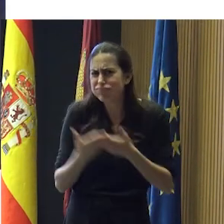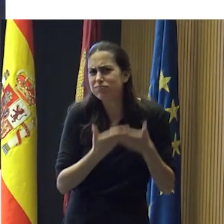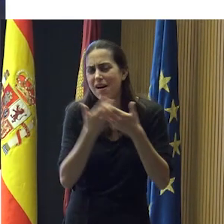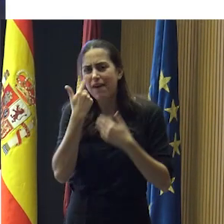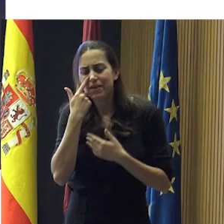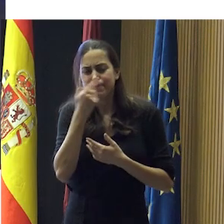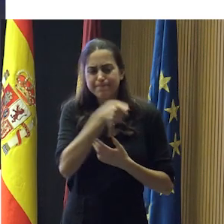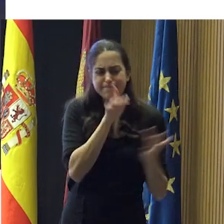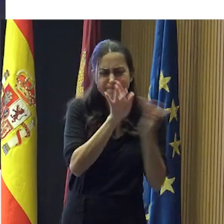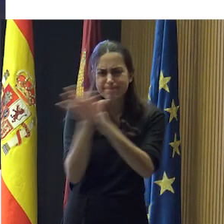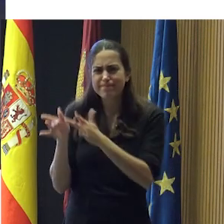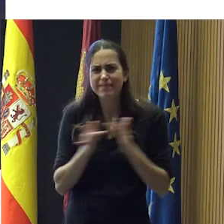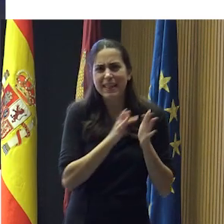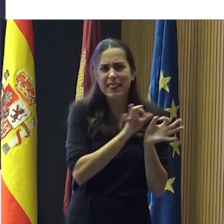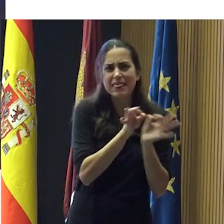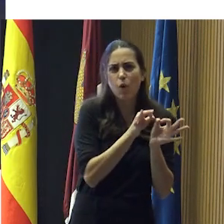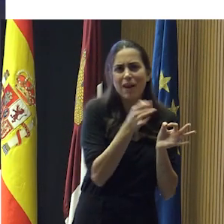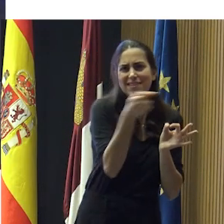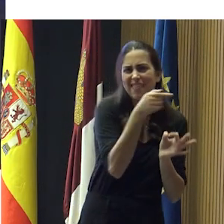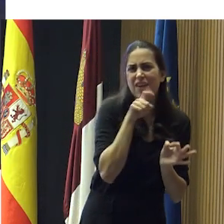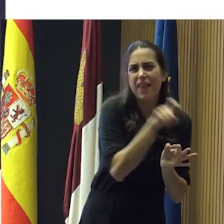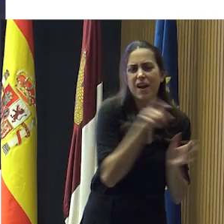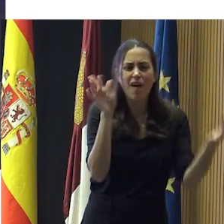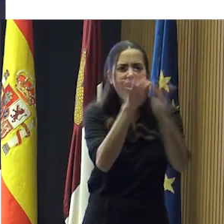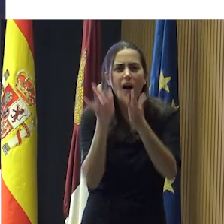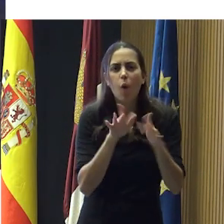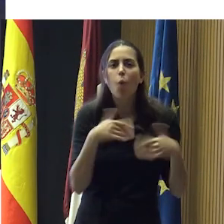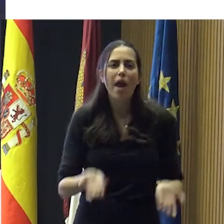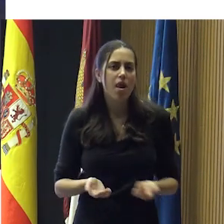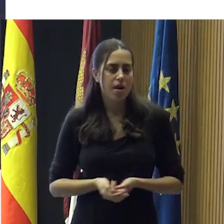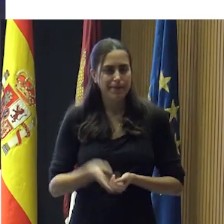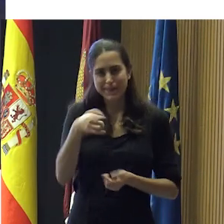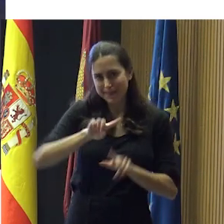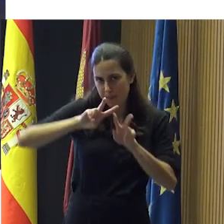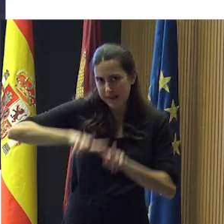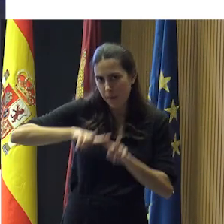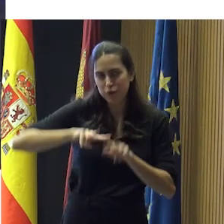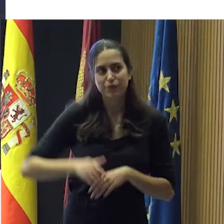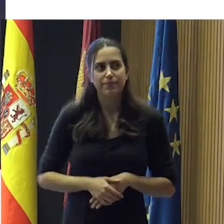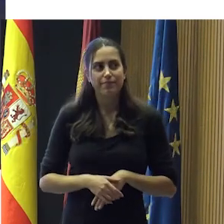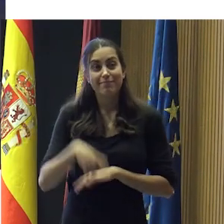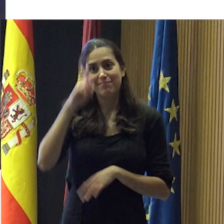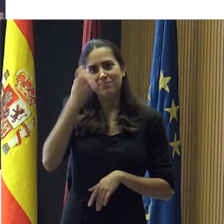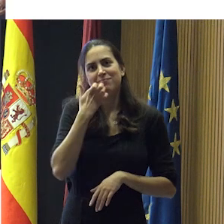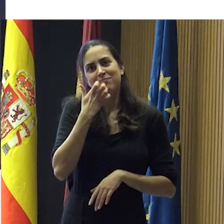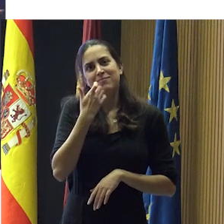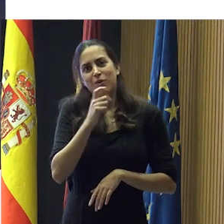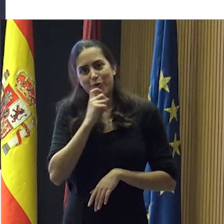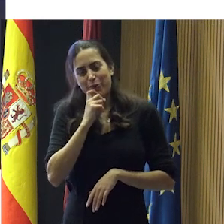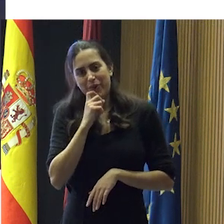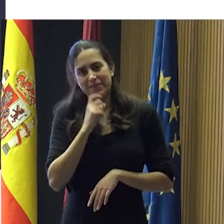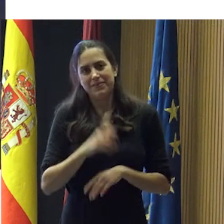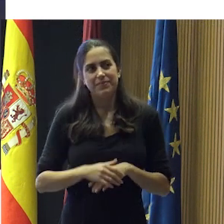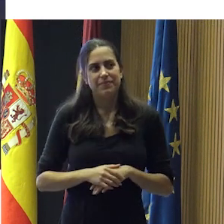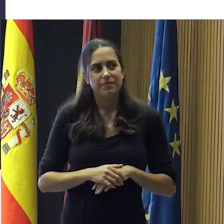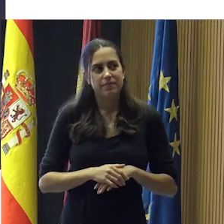son las que interaccionan con las células tumorales. No sé si esto a lo mejor es un poco... A mí me parece que tampoco